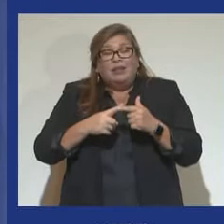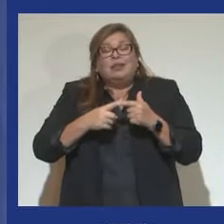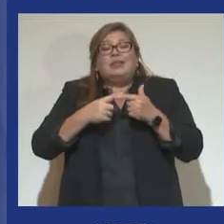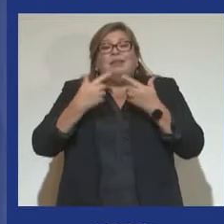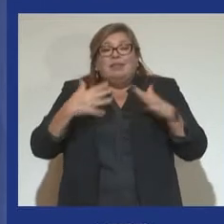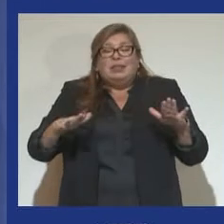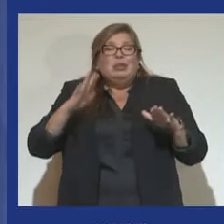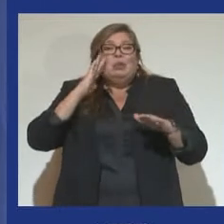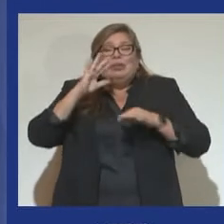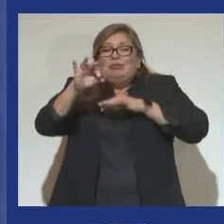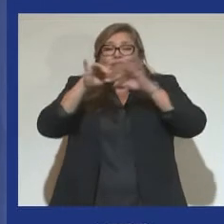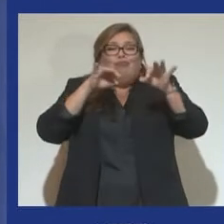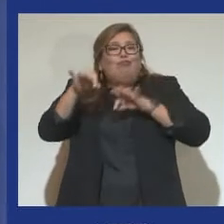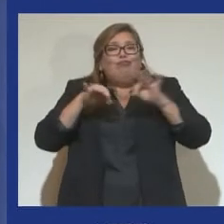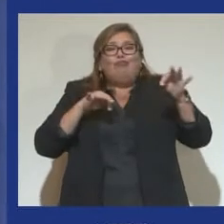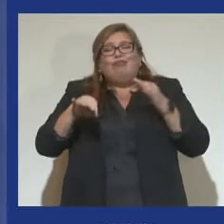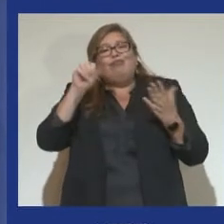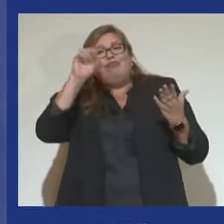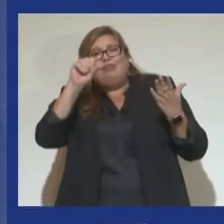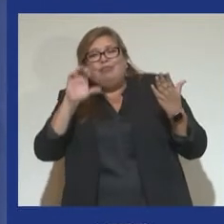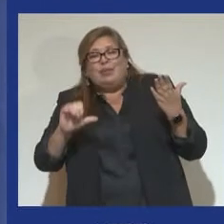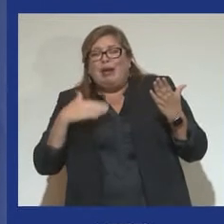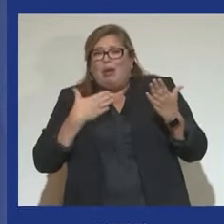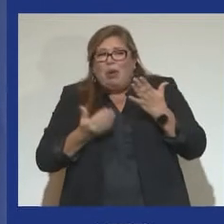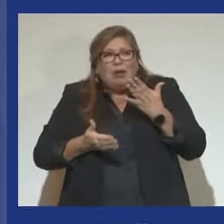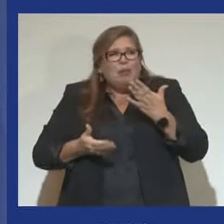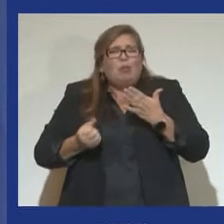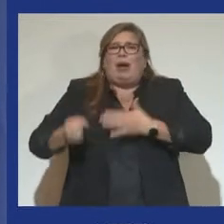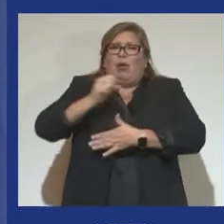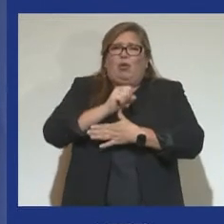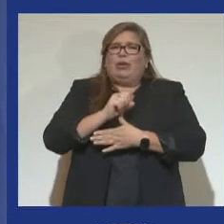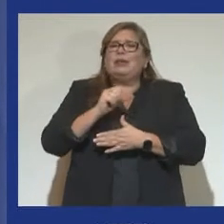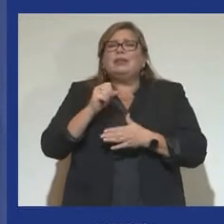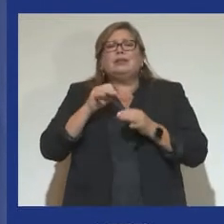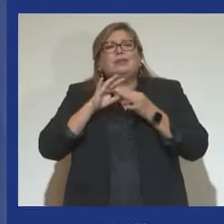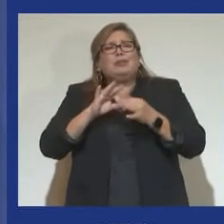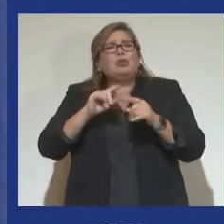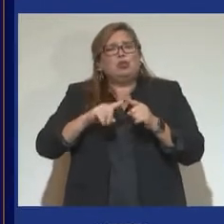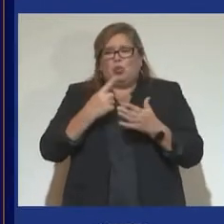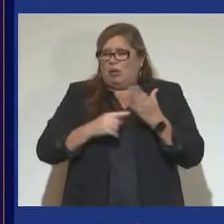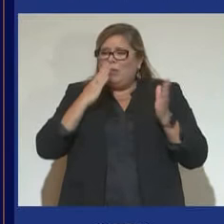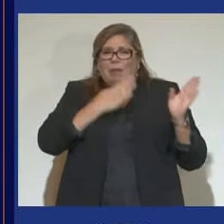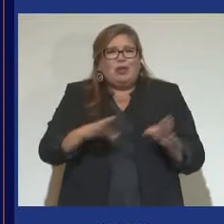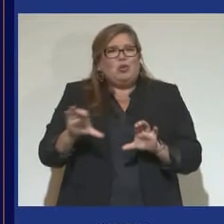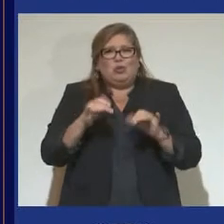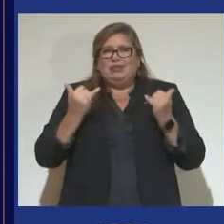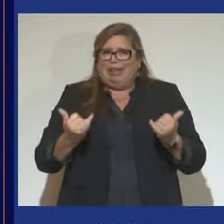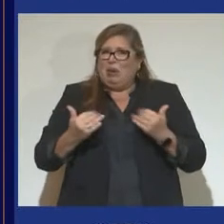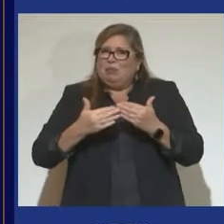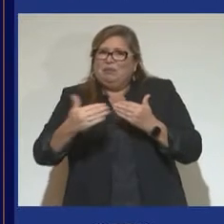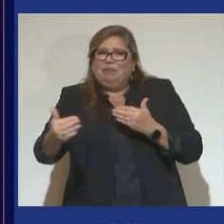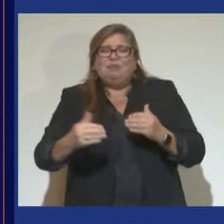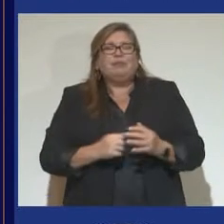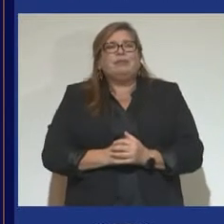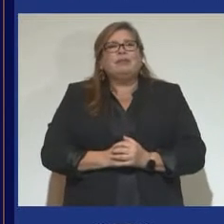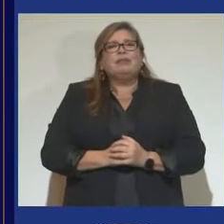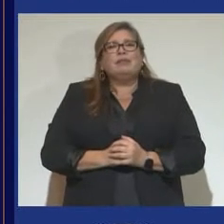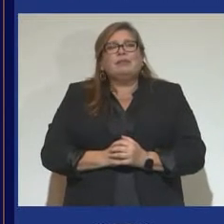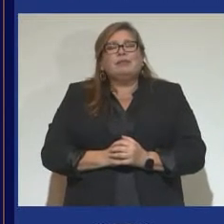terminaré con nuestras prioridades en cuanto aquí esperamos lograr en cuanto a acción inmediata pero quiero empezar